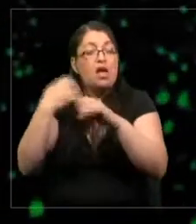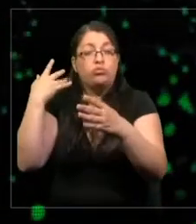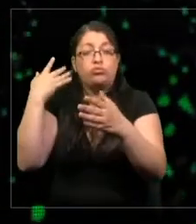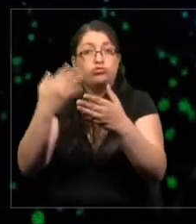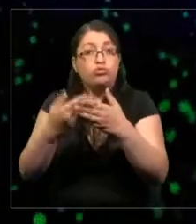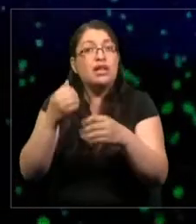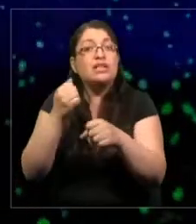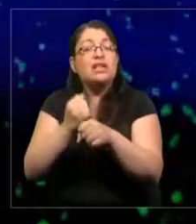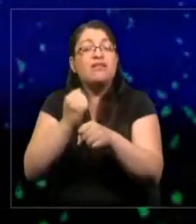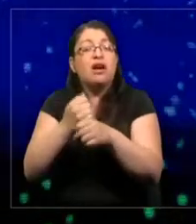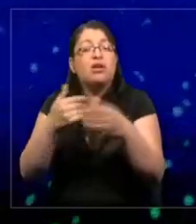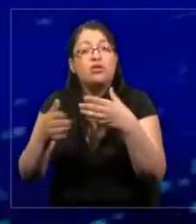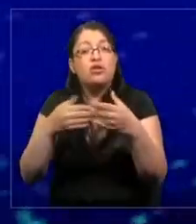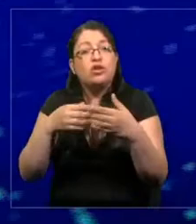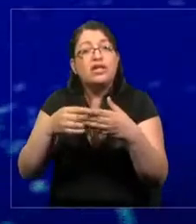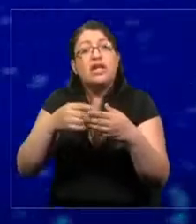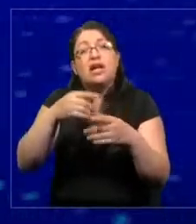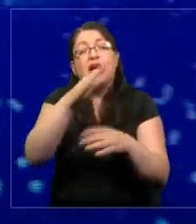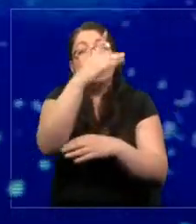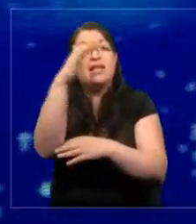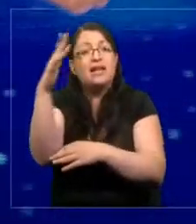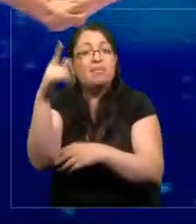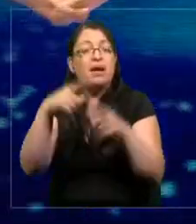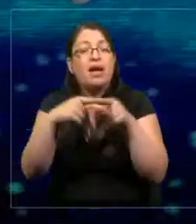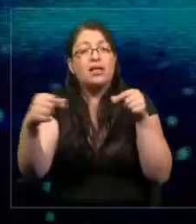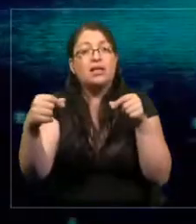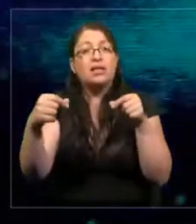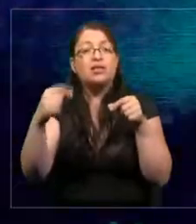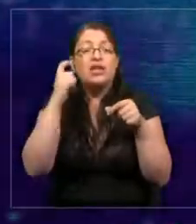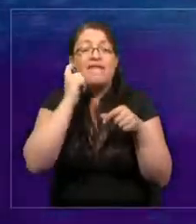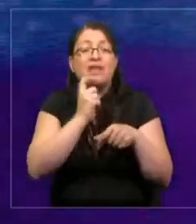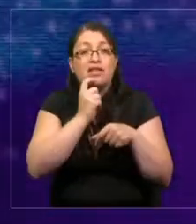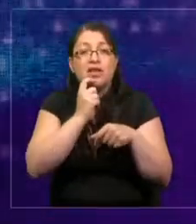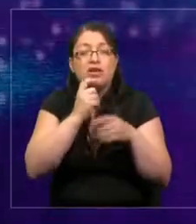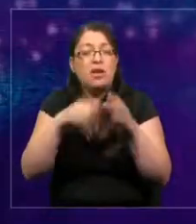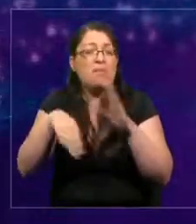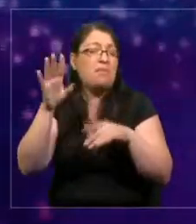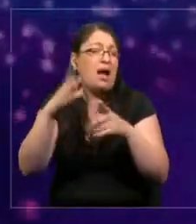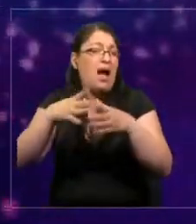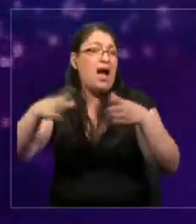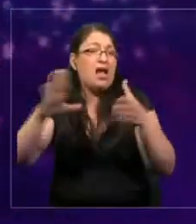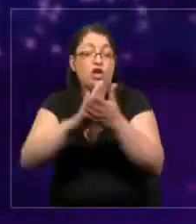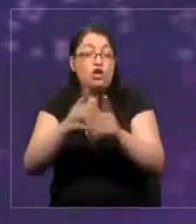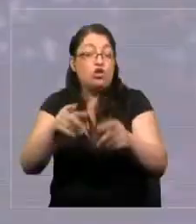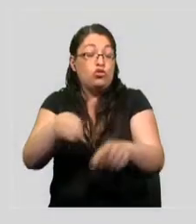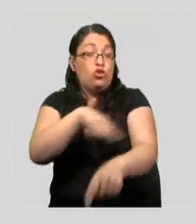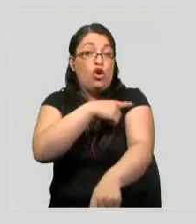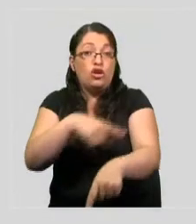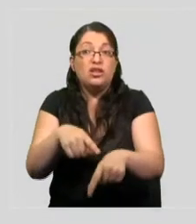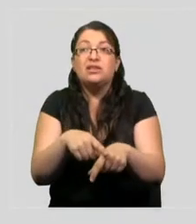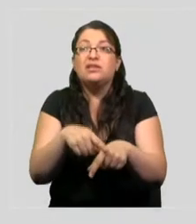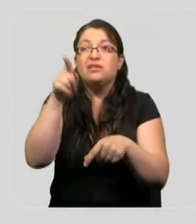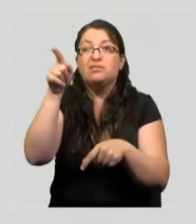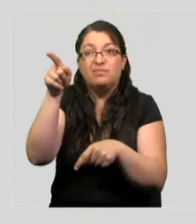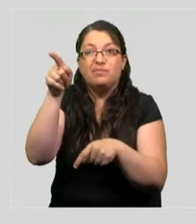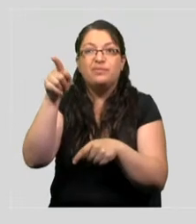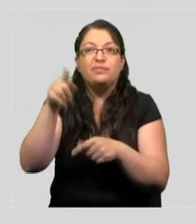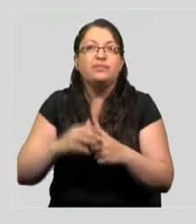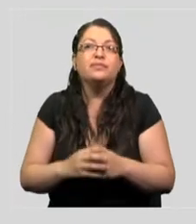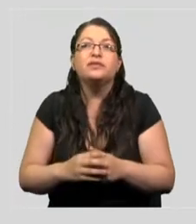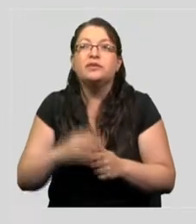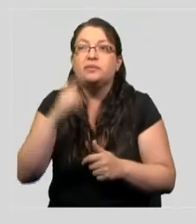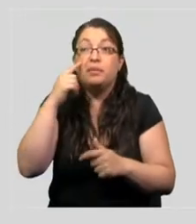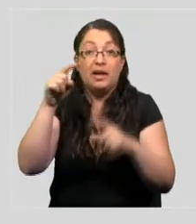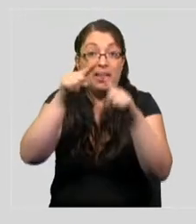el parque nacional bernardo o'higgins el parque nacional más grande de chile que es compartido entre las regiones de aysén y de magallanes en ese